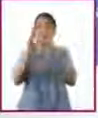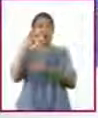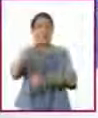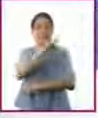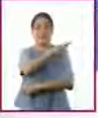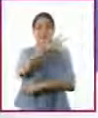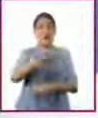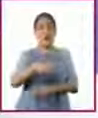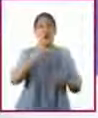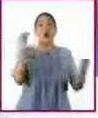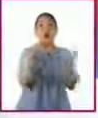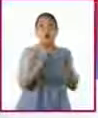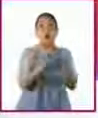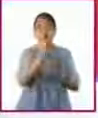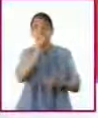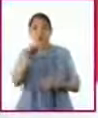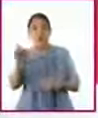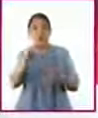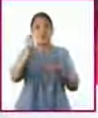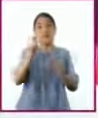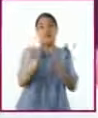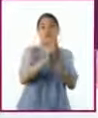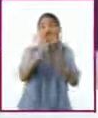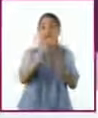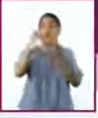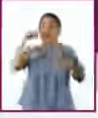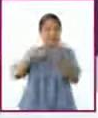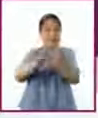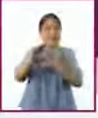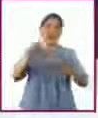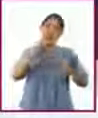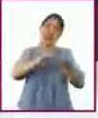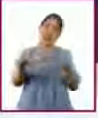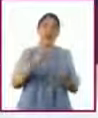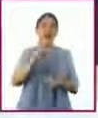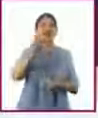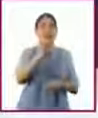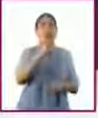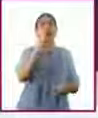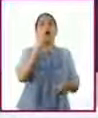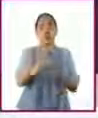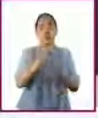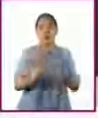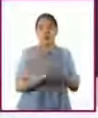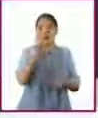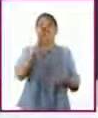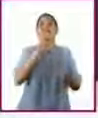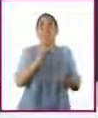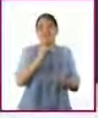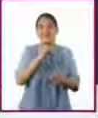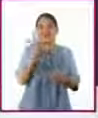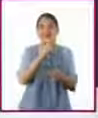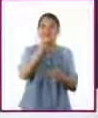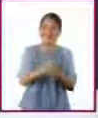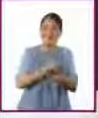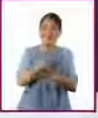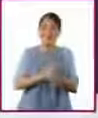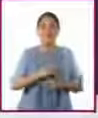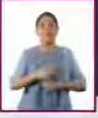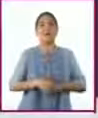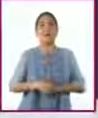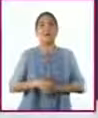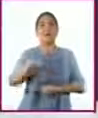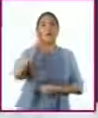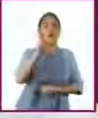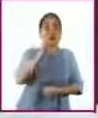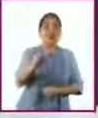misma clasificación que las bibliotecas de aula. Pongamos esta nueva información en práctica. Veamos las